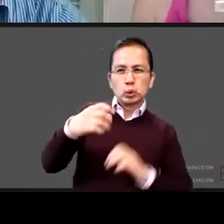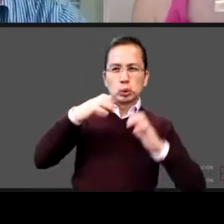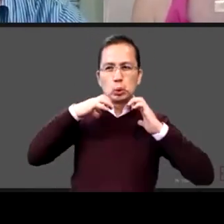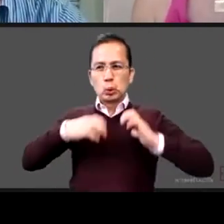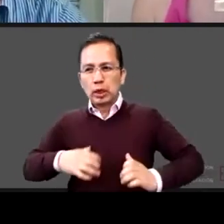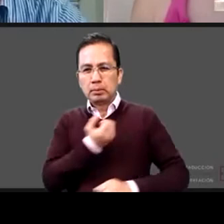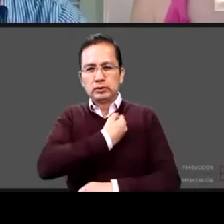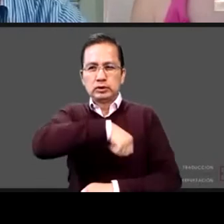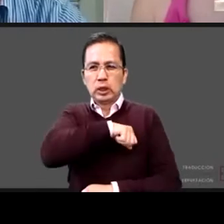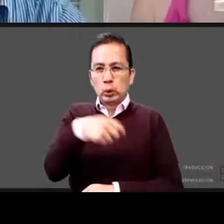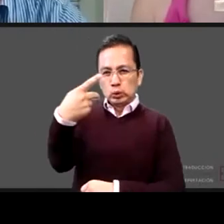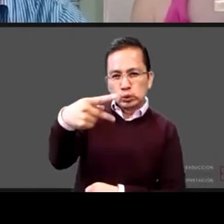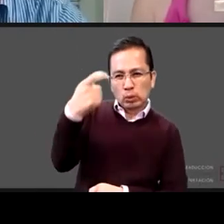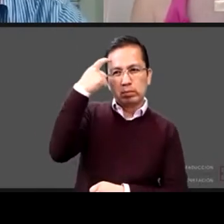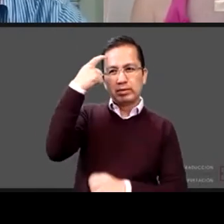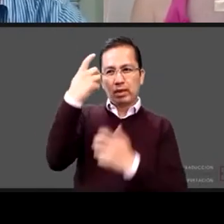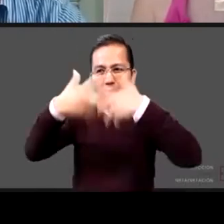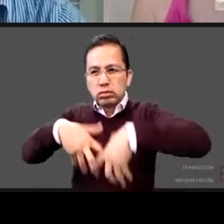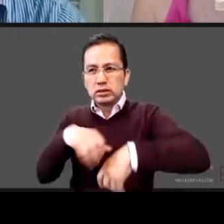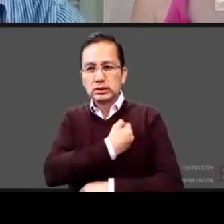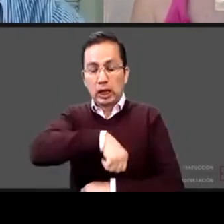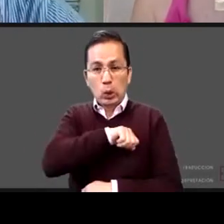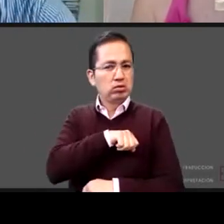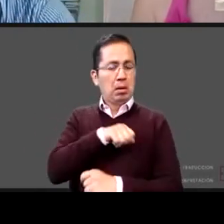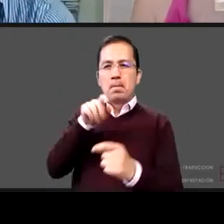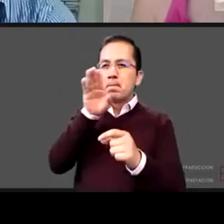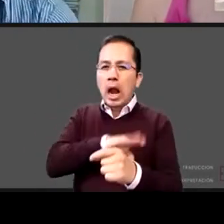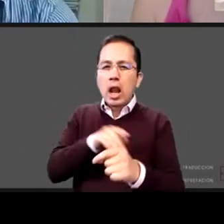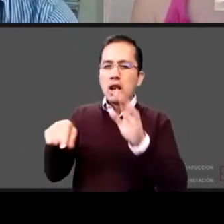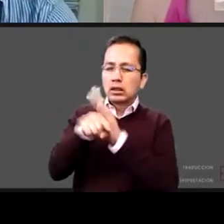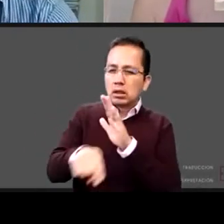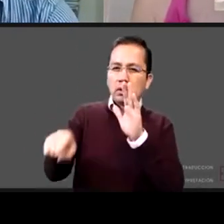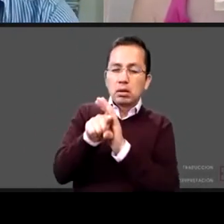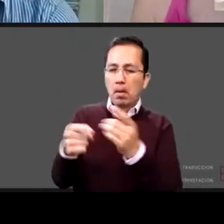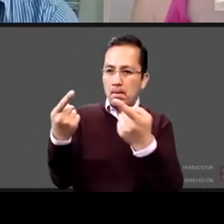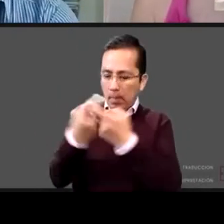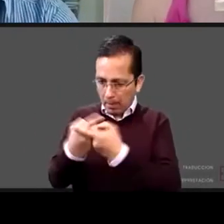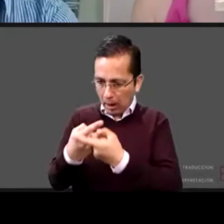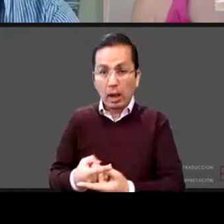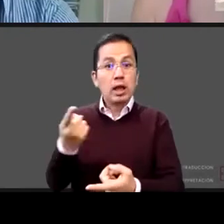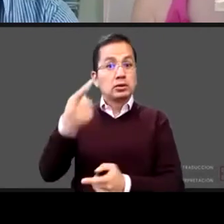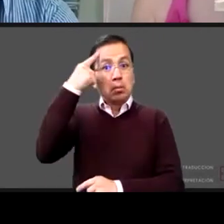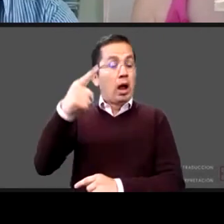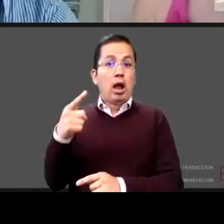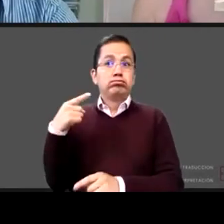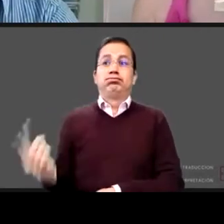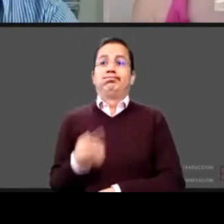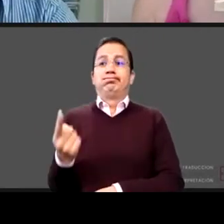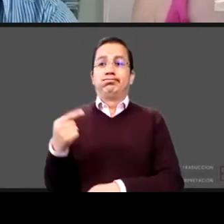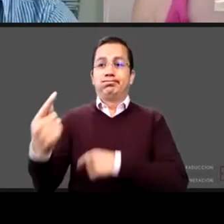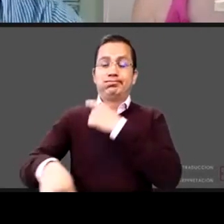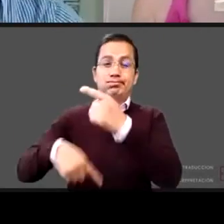y las repercusiones que tienen en el largo plazo y en la transmisión intergeneracional de esta violencia. Y como lo decía también